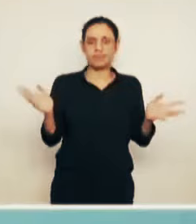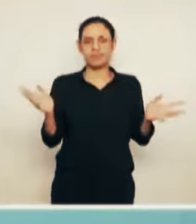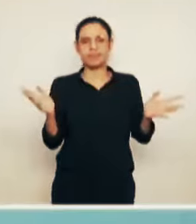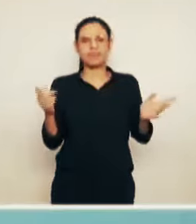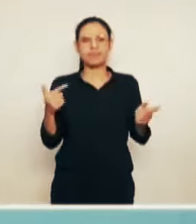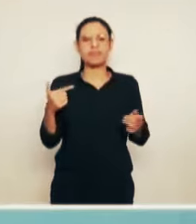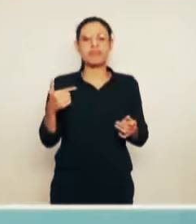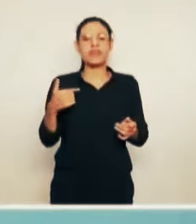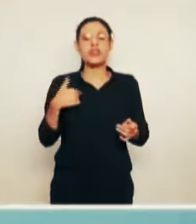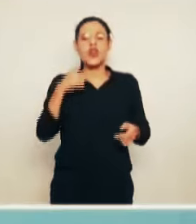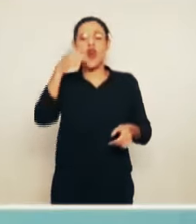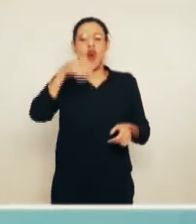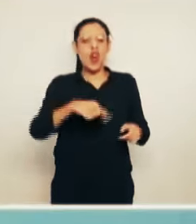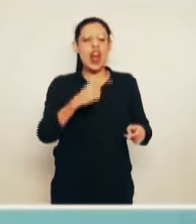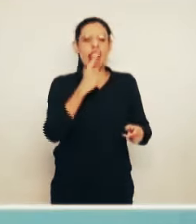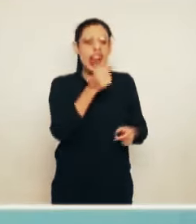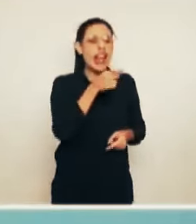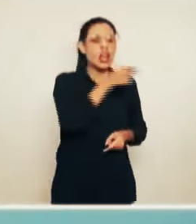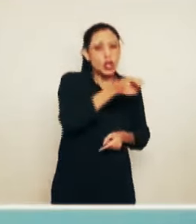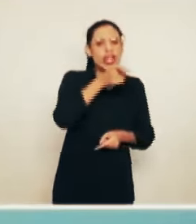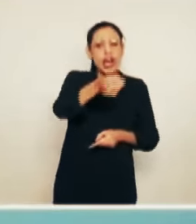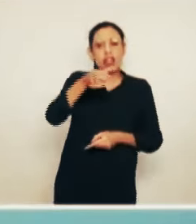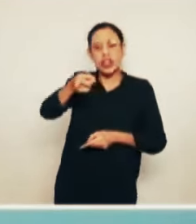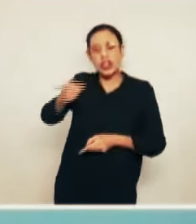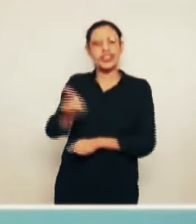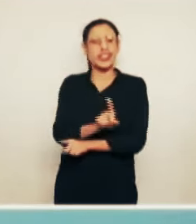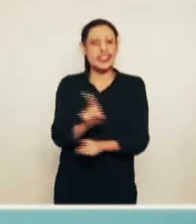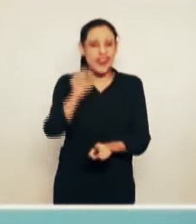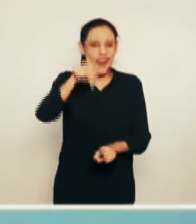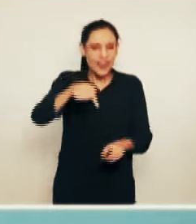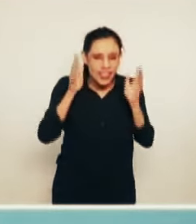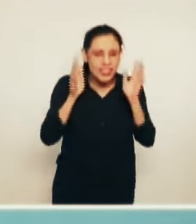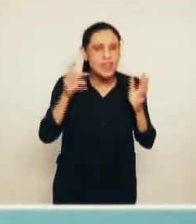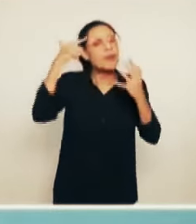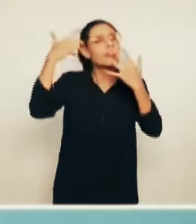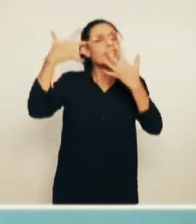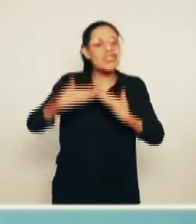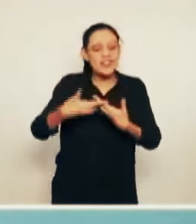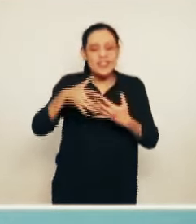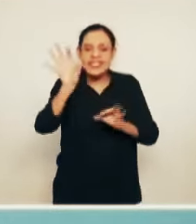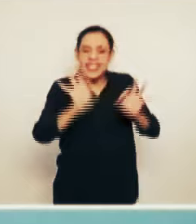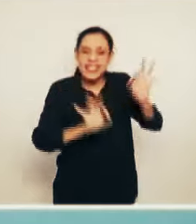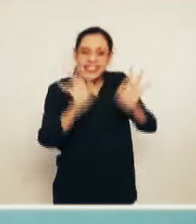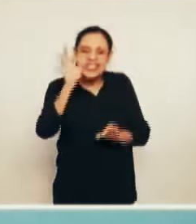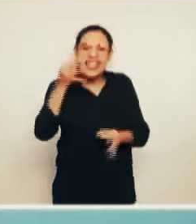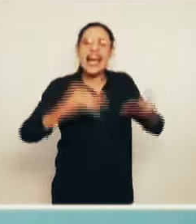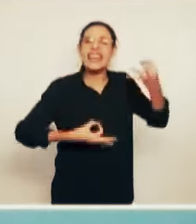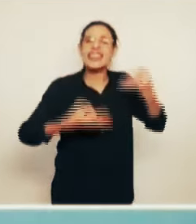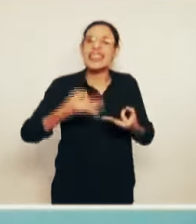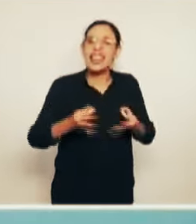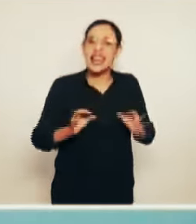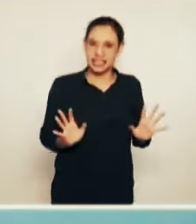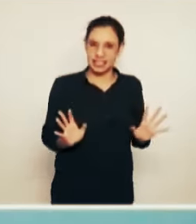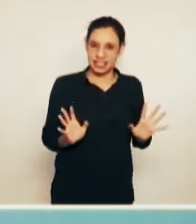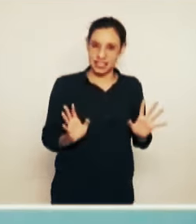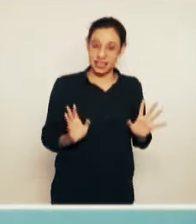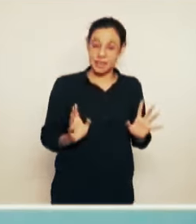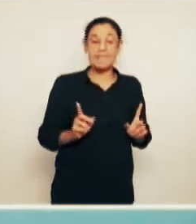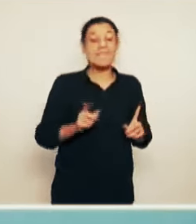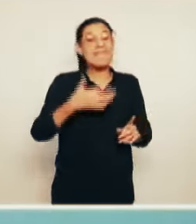no es hora de reproches, es hora de reflexión y de análisis. Porque hay mucho burro